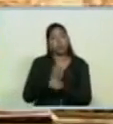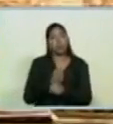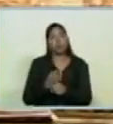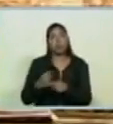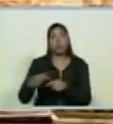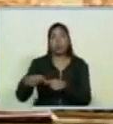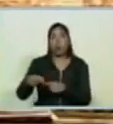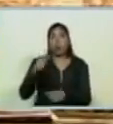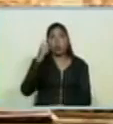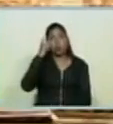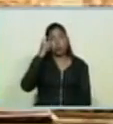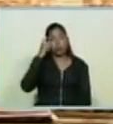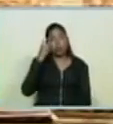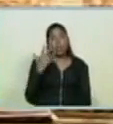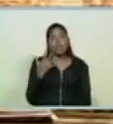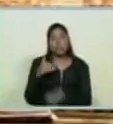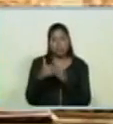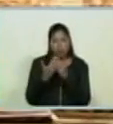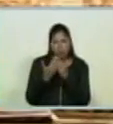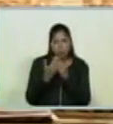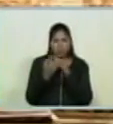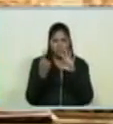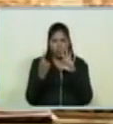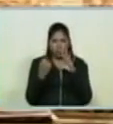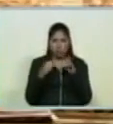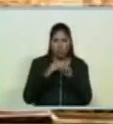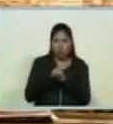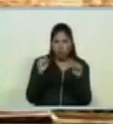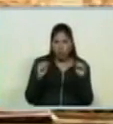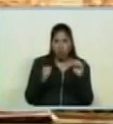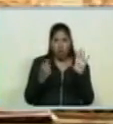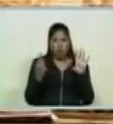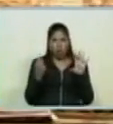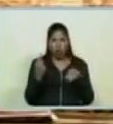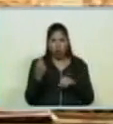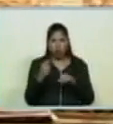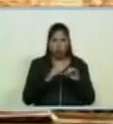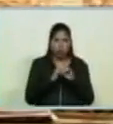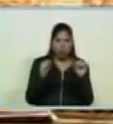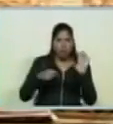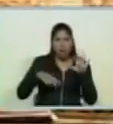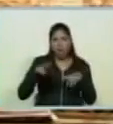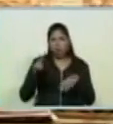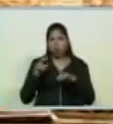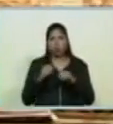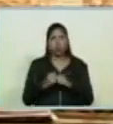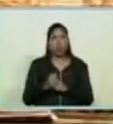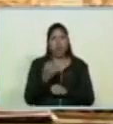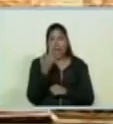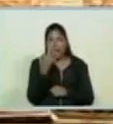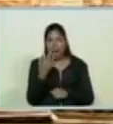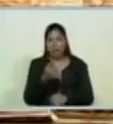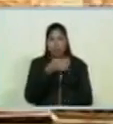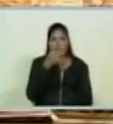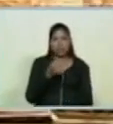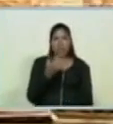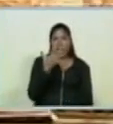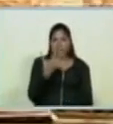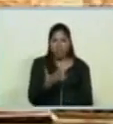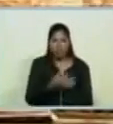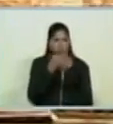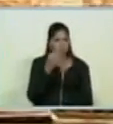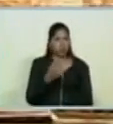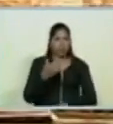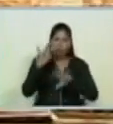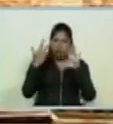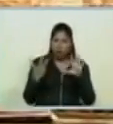las 5 de la mañana, a las 6 de la mañana, a las 7 de la mañana, a las 11 de la mañana, a las 12 del mediodía, a las 3 de la tarde, a las 5 de la tarde, a